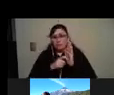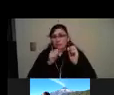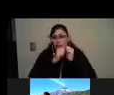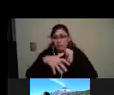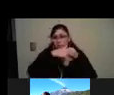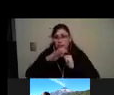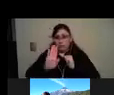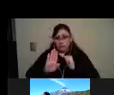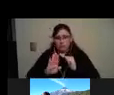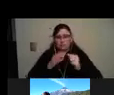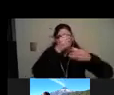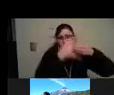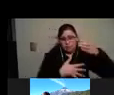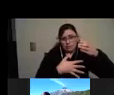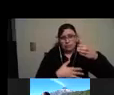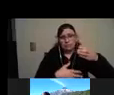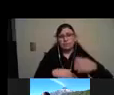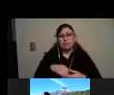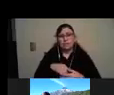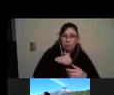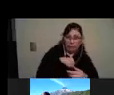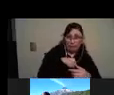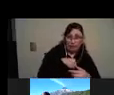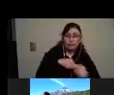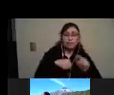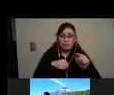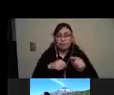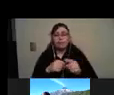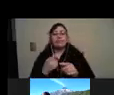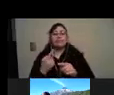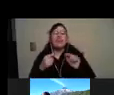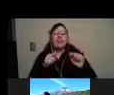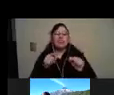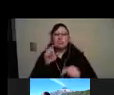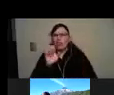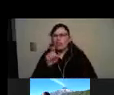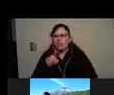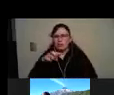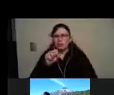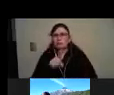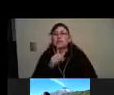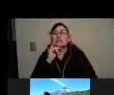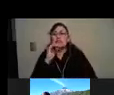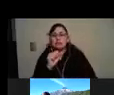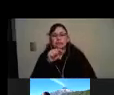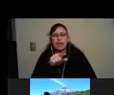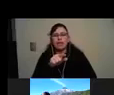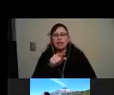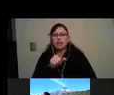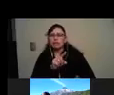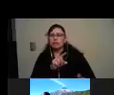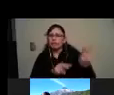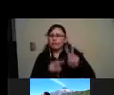se clasifica en parálisis cerebral de tipo espástica, ¿cierto? Donde predominantemente los signos clínicos tienen que ver